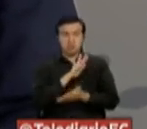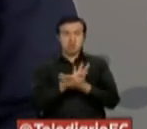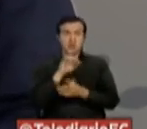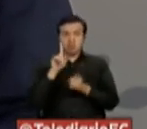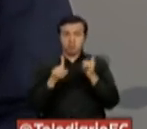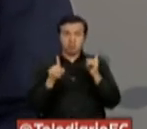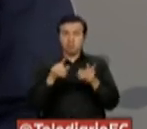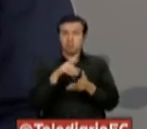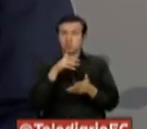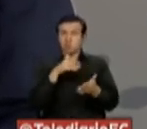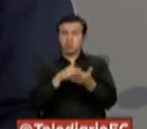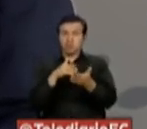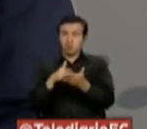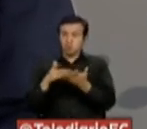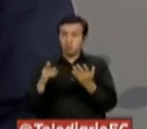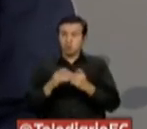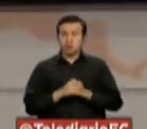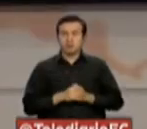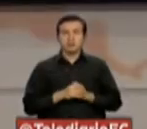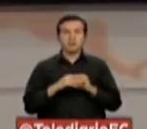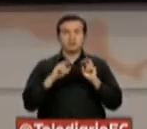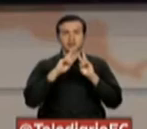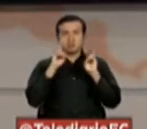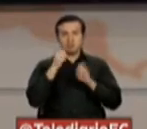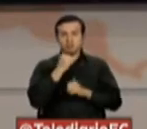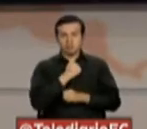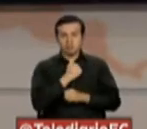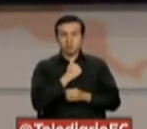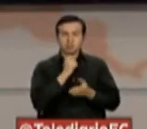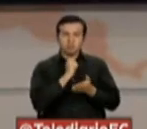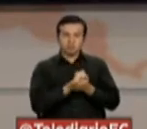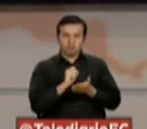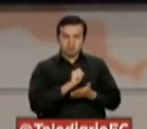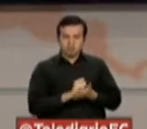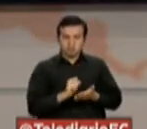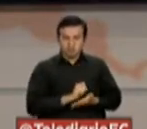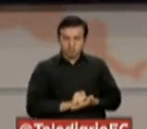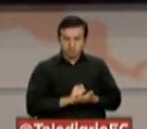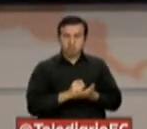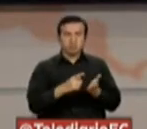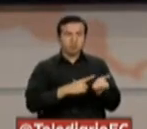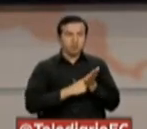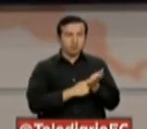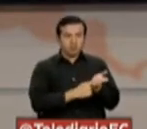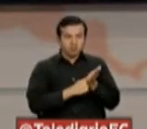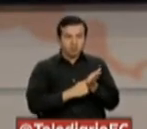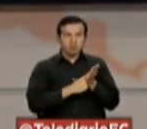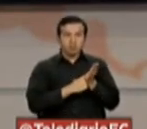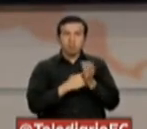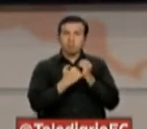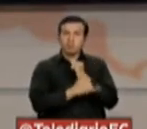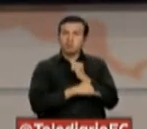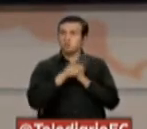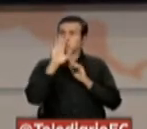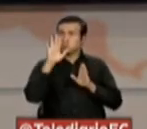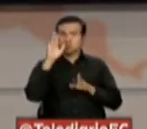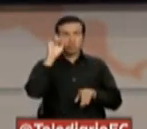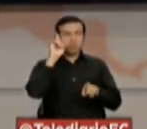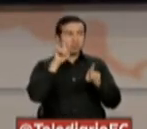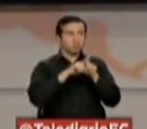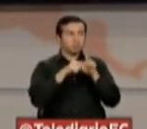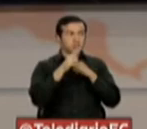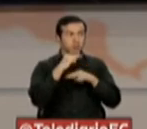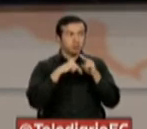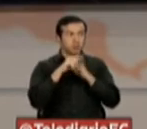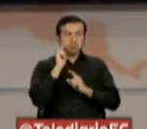algunos cuestionamientos al respecto? Bueno, el tema de la propiedad intelectual en general, en las negociaciones multilaterales y en los acuerdos comerciales, es